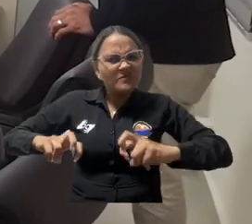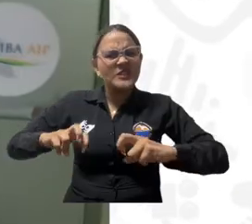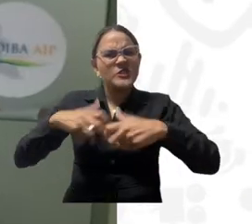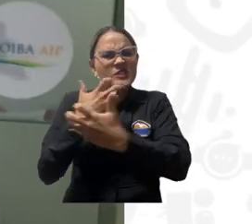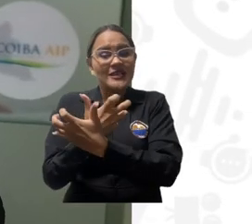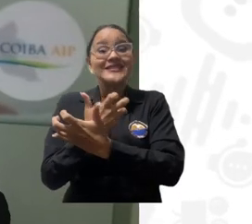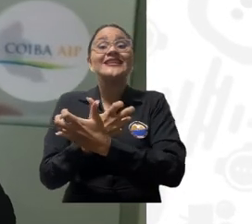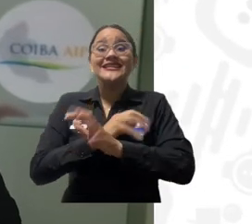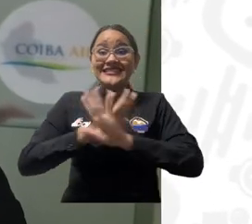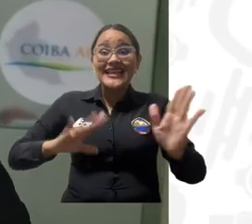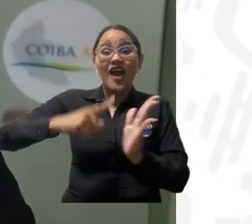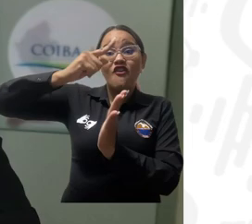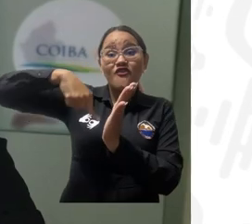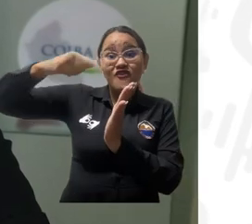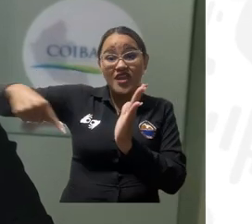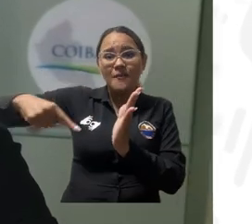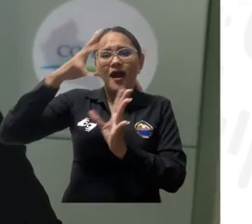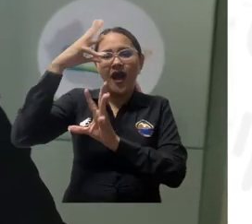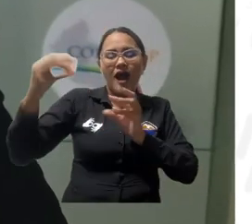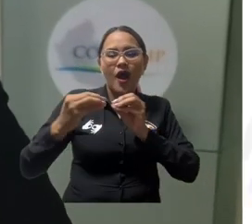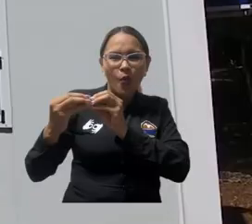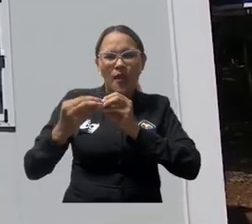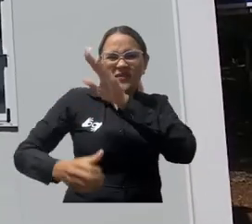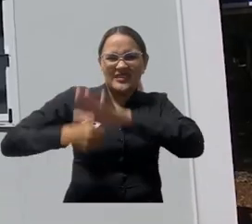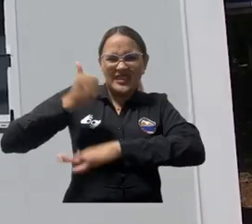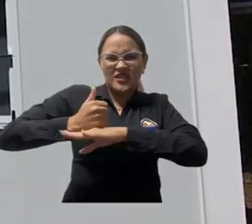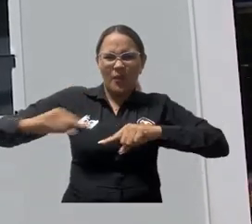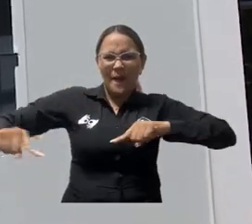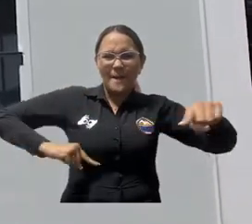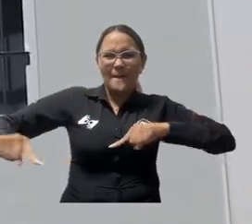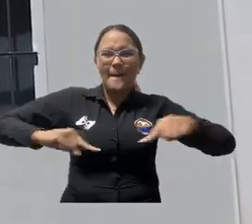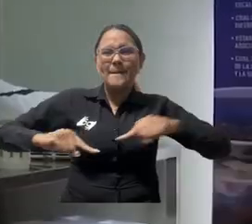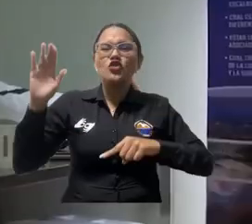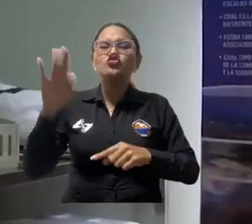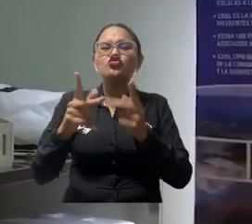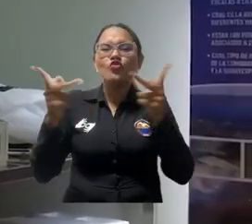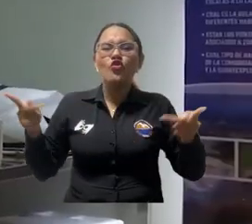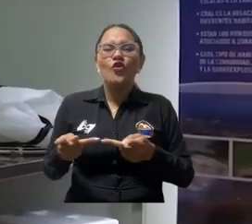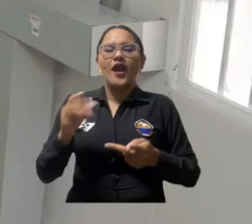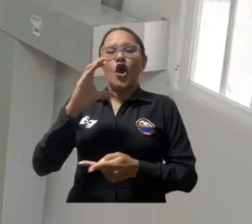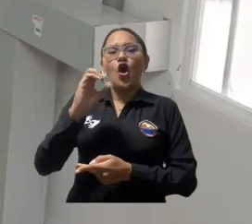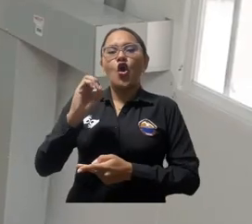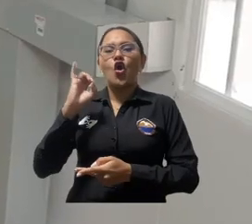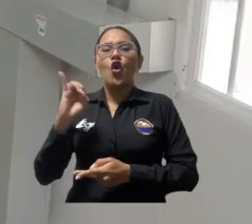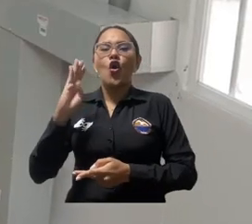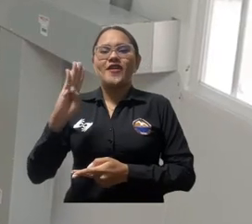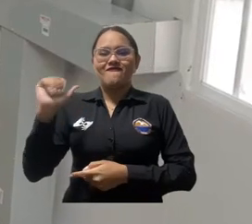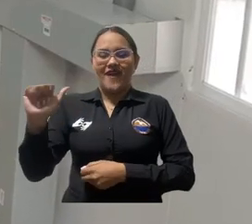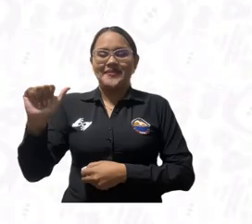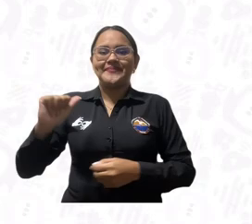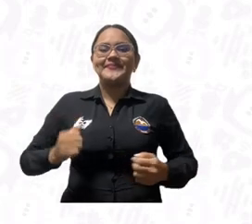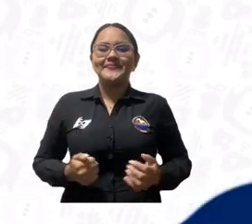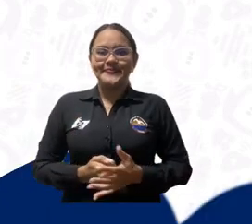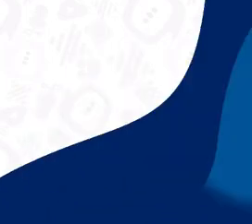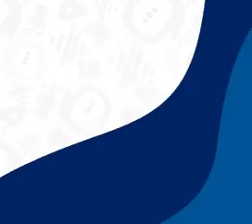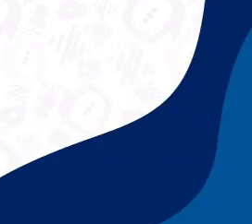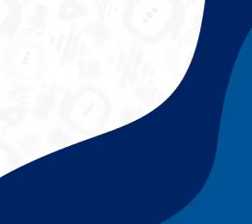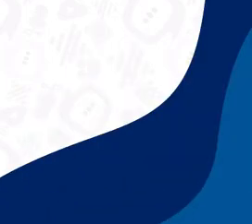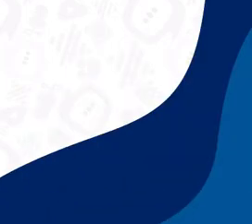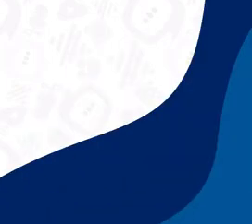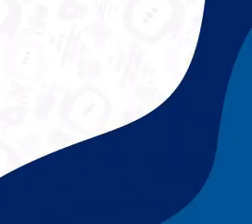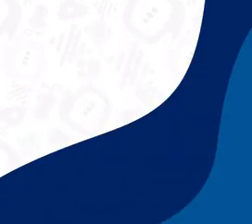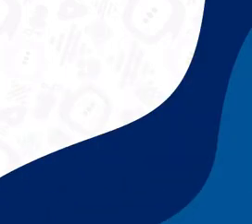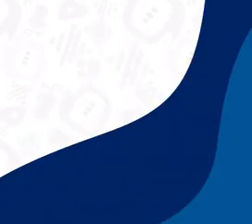en investigación científica, como la firma del memorándum de entendimiento con el director ejecutivo de la estación científica